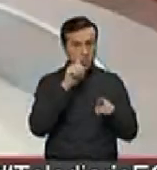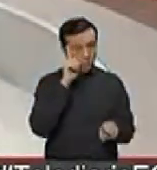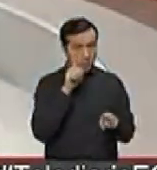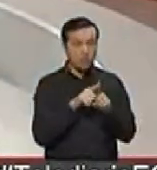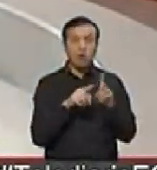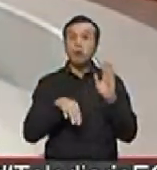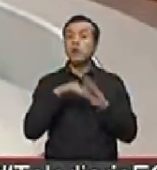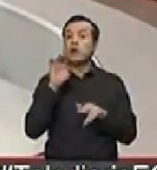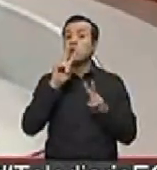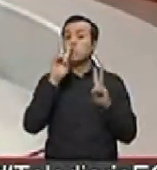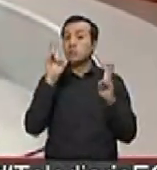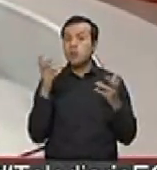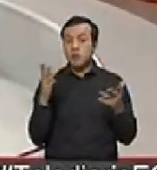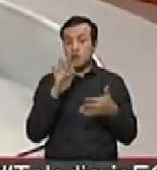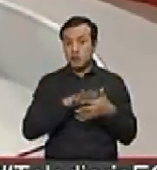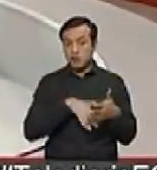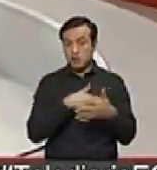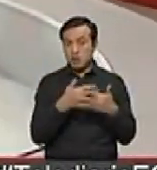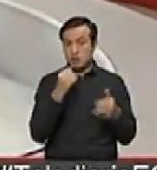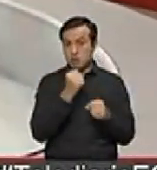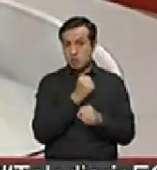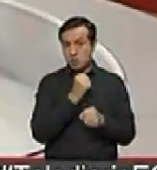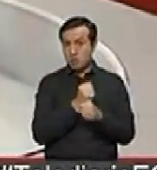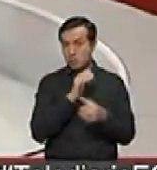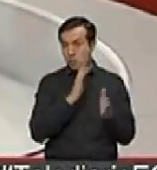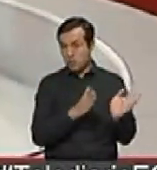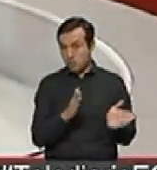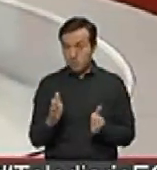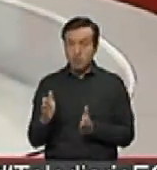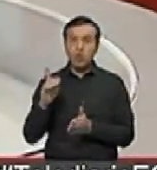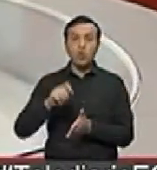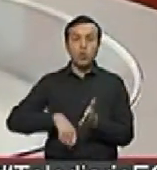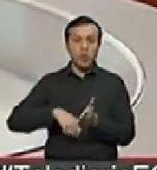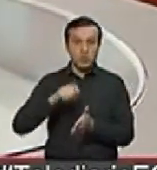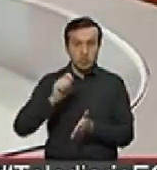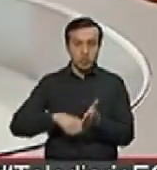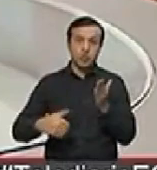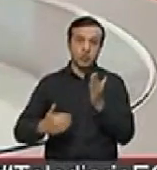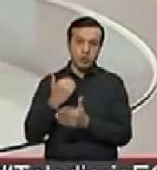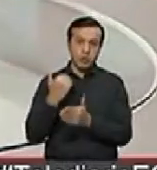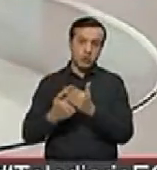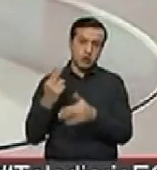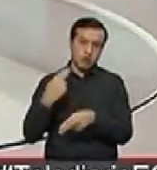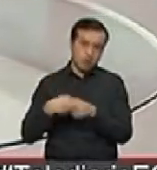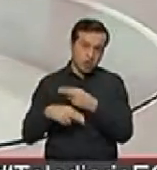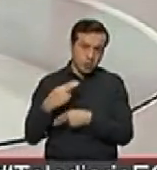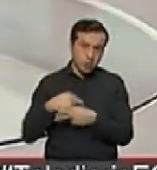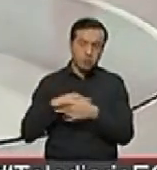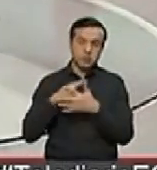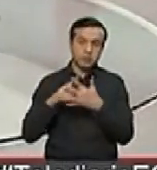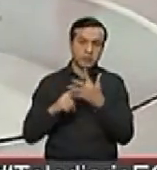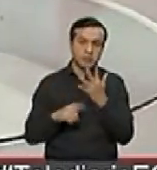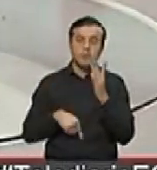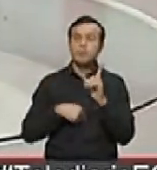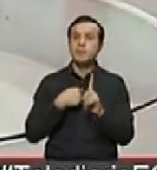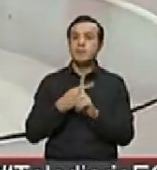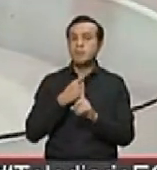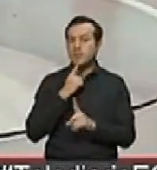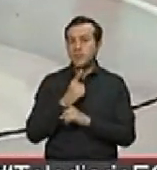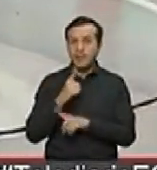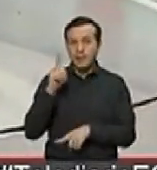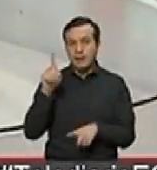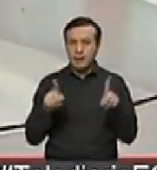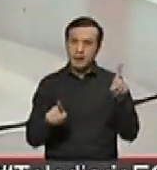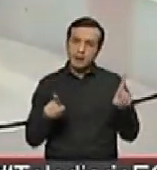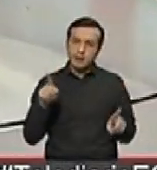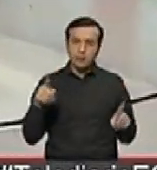todo hablaban de la distribución de la jornada laboral, se hablaba de estos contratos para emprendimientos y pues se generaron